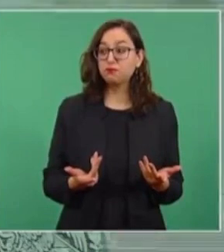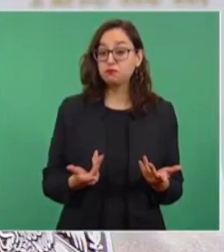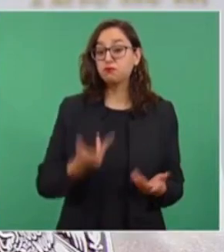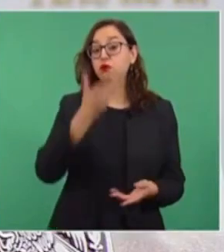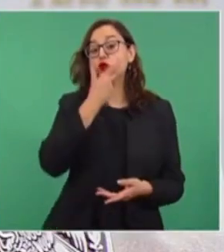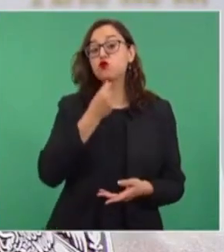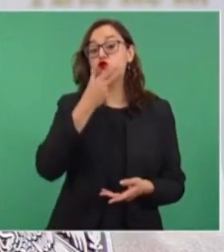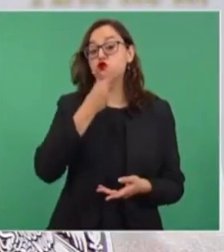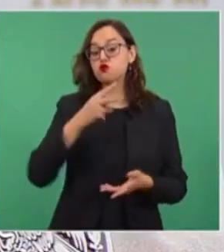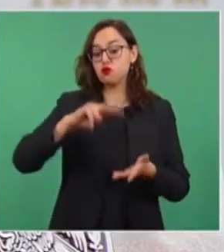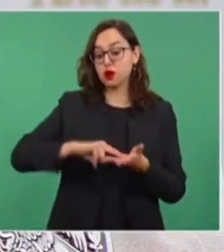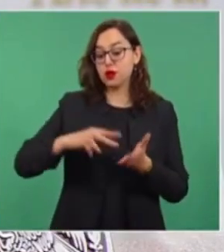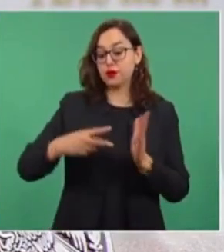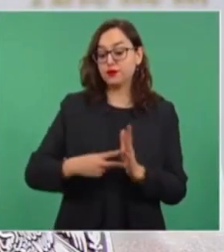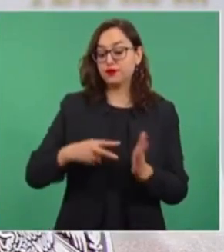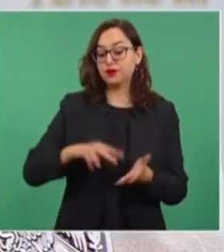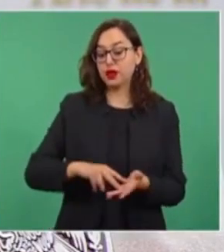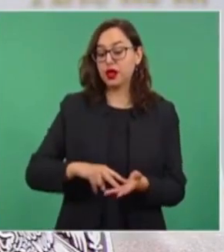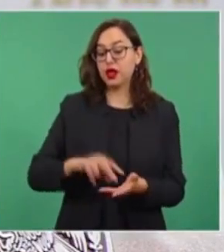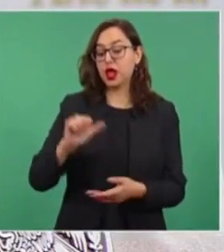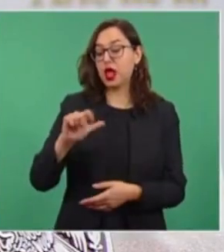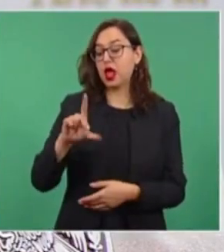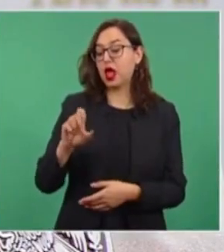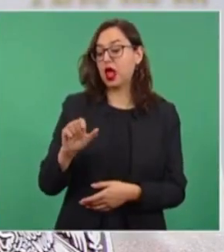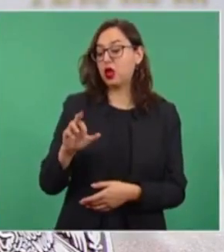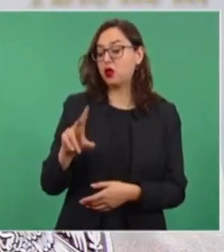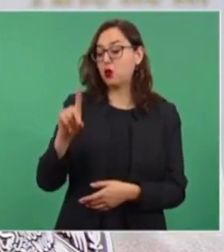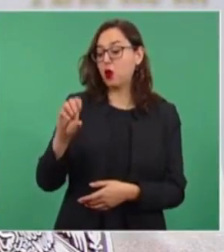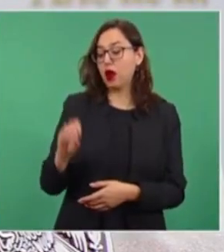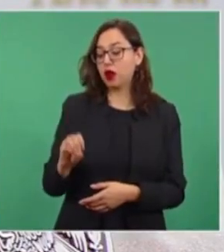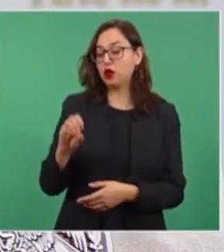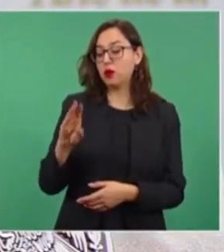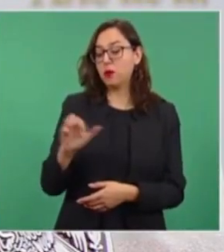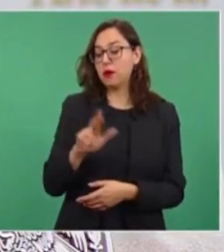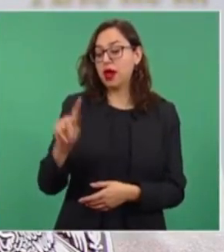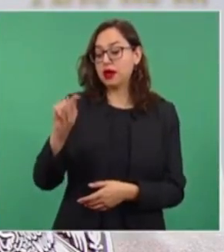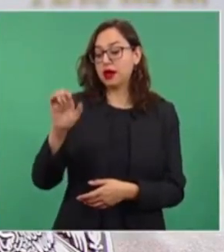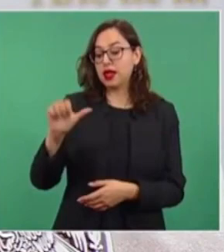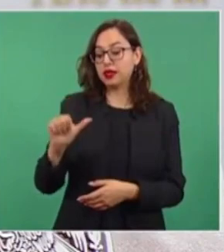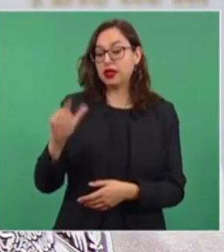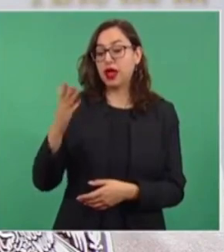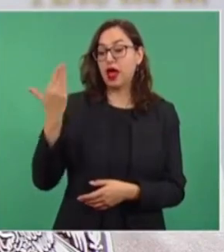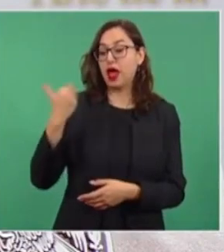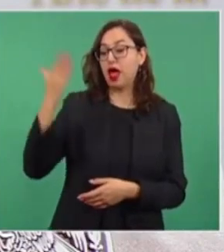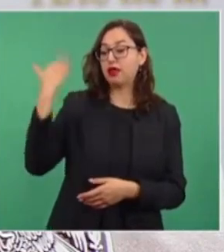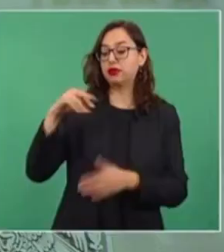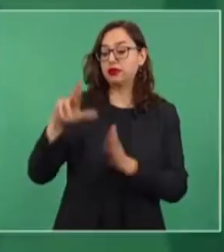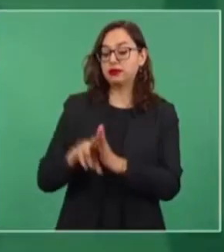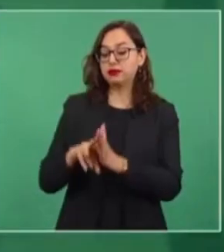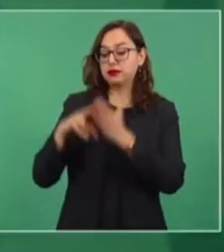Eduardo Barrueta Centeno, publicada en la revista